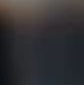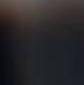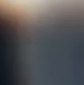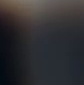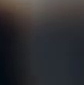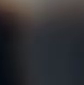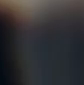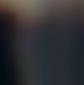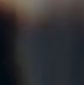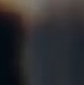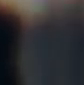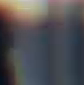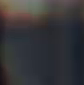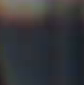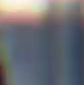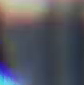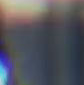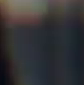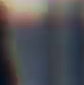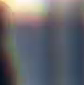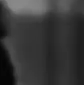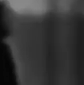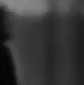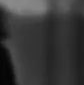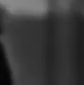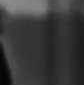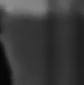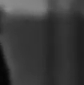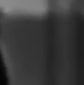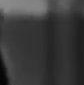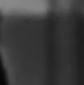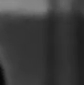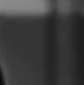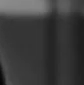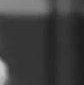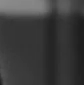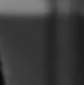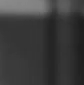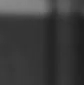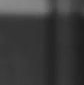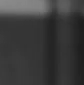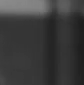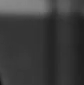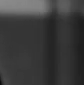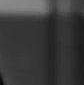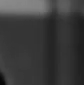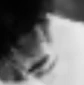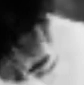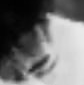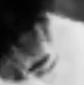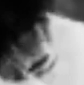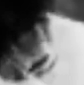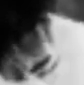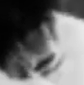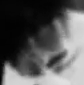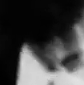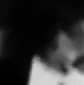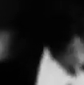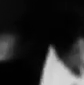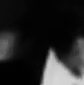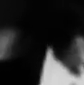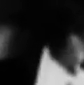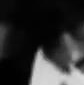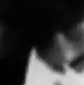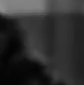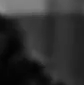Son cabros jóvenes, son 17 cabros que vienen derecho de la secundaria y de la universitaria. ¿Y están preparados para asumir un país? Porque las